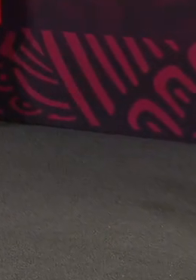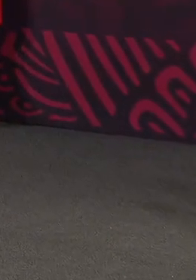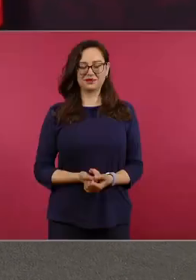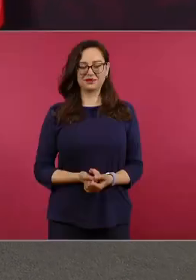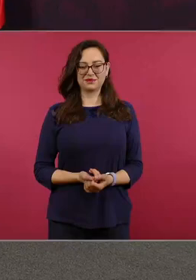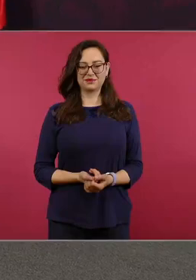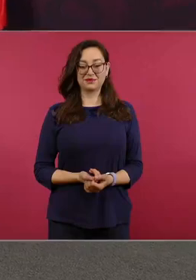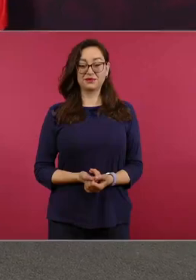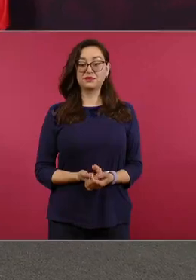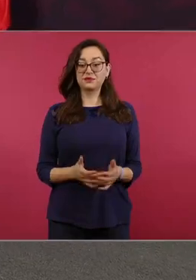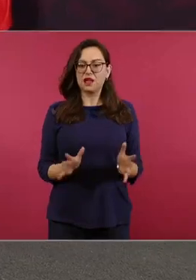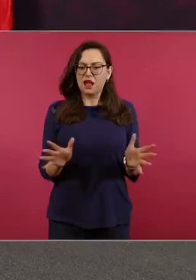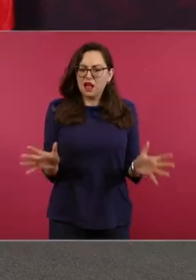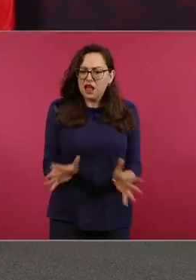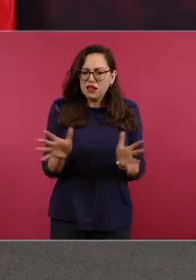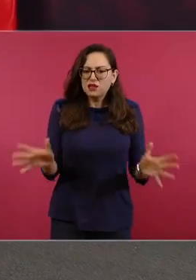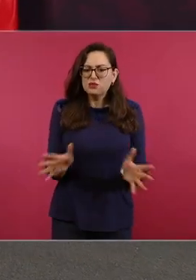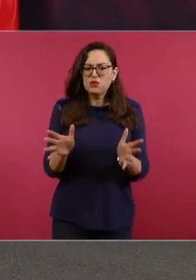¿Ah? ¿Eh?